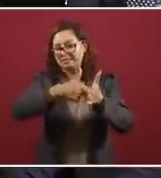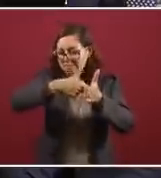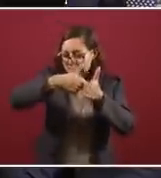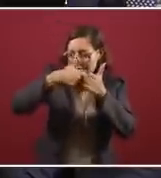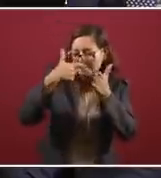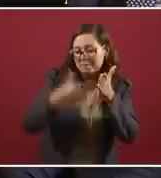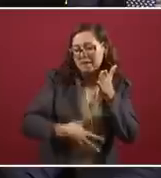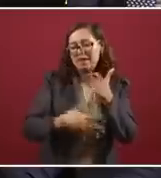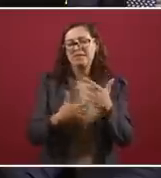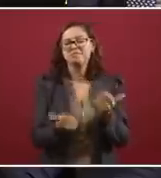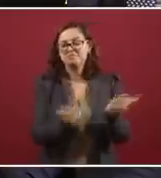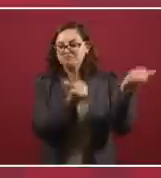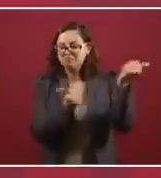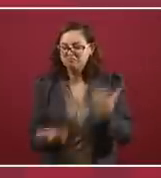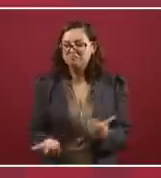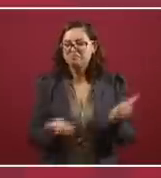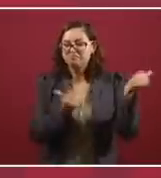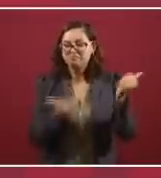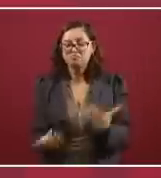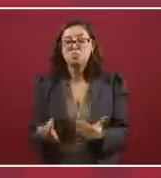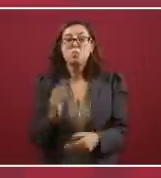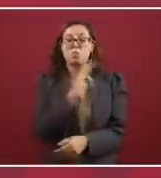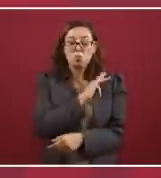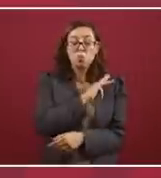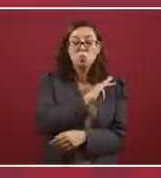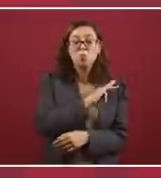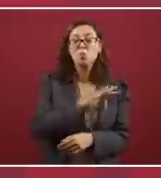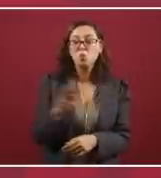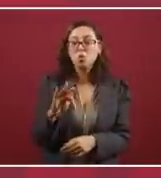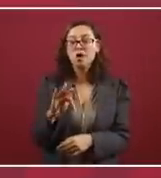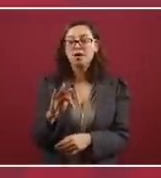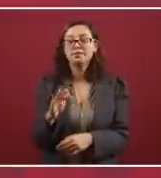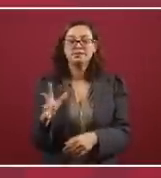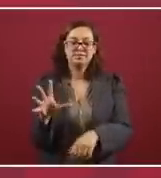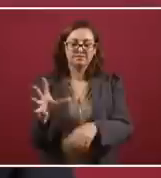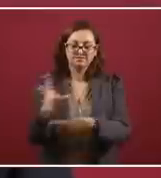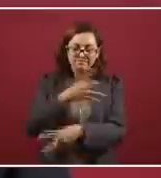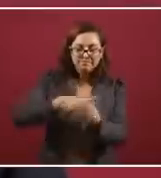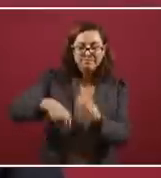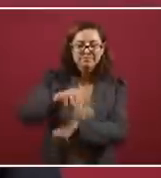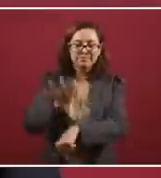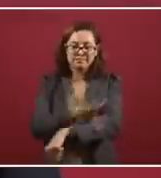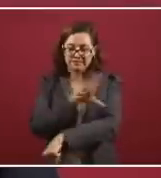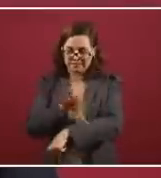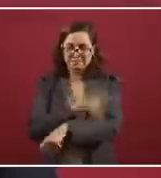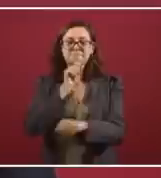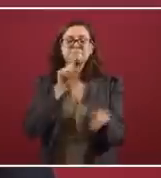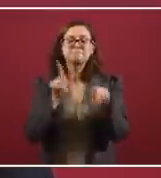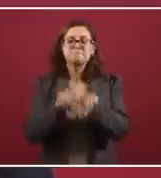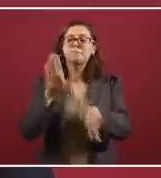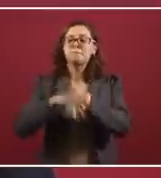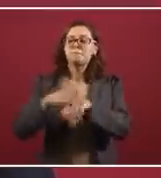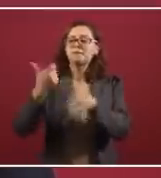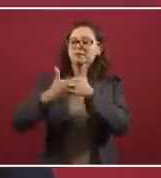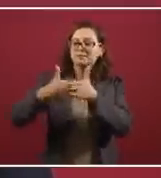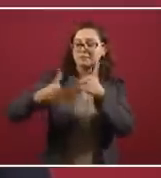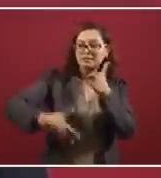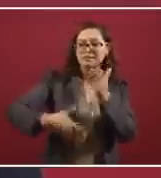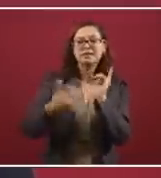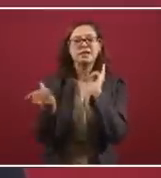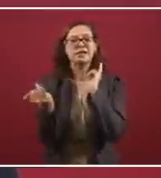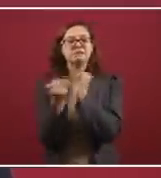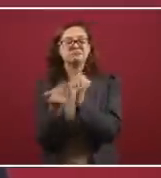gas que nos permitirán no solamente producir electricidad a mejores tarifas, sino también darle